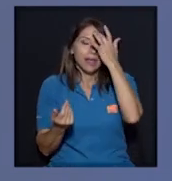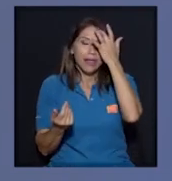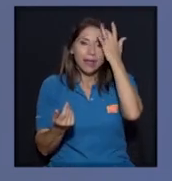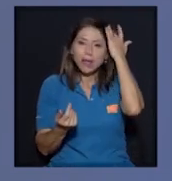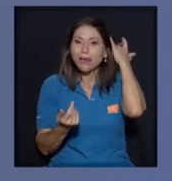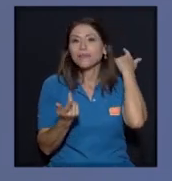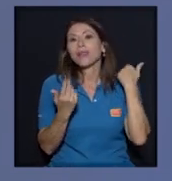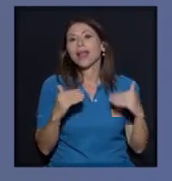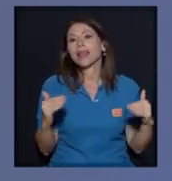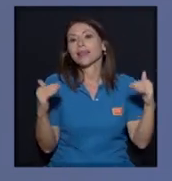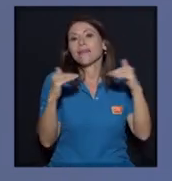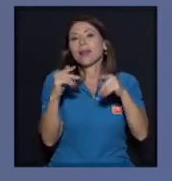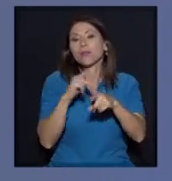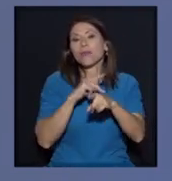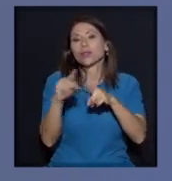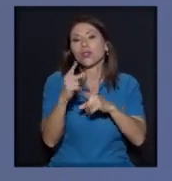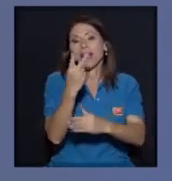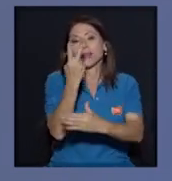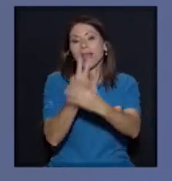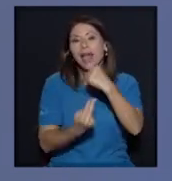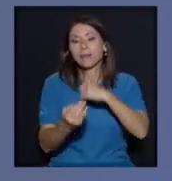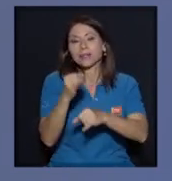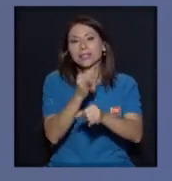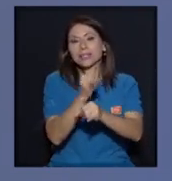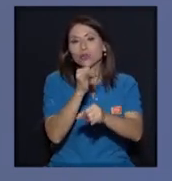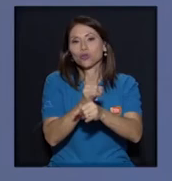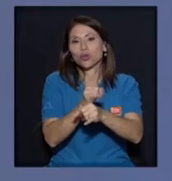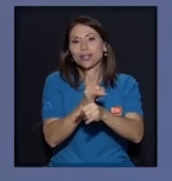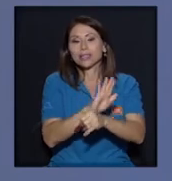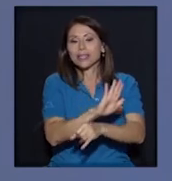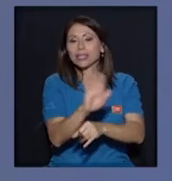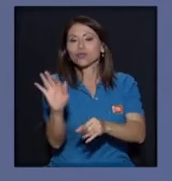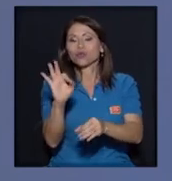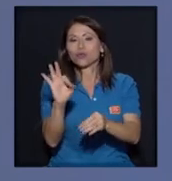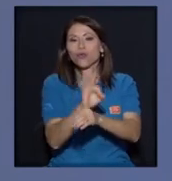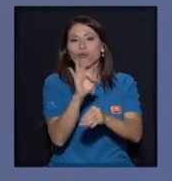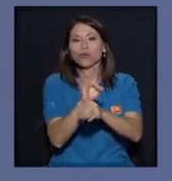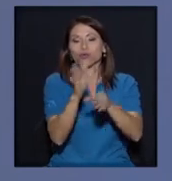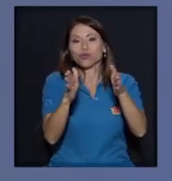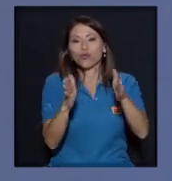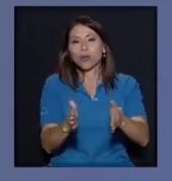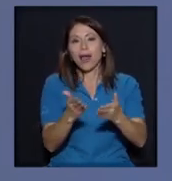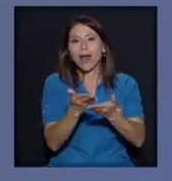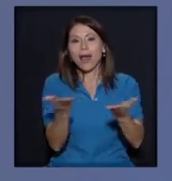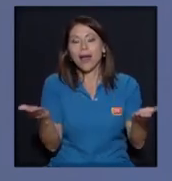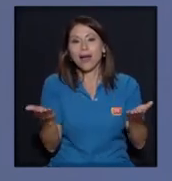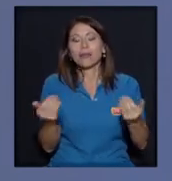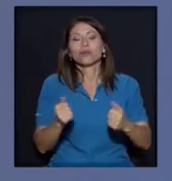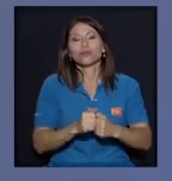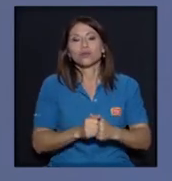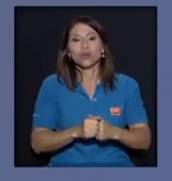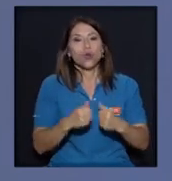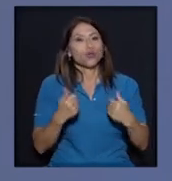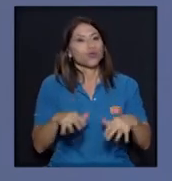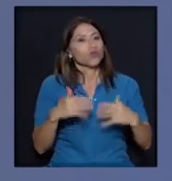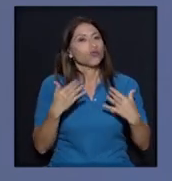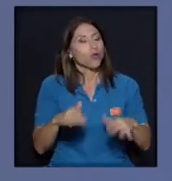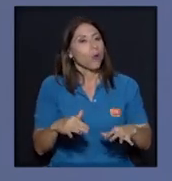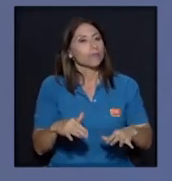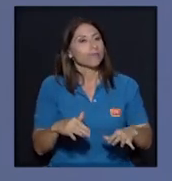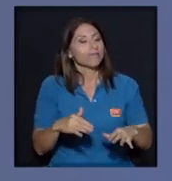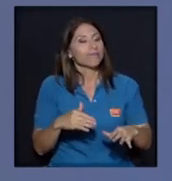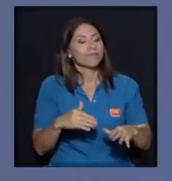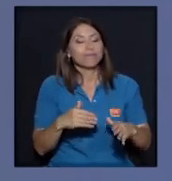El nivel profesional de ambas instituciones y los funcionarios de cada una de ellas son a prueba